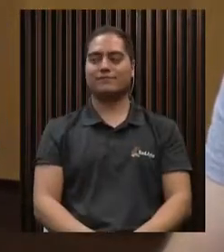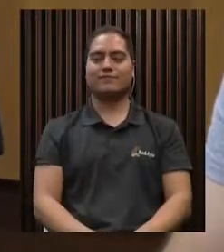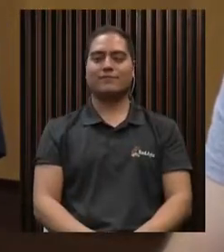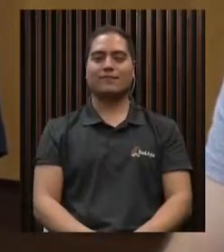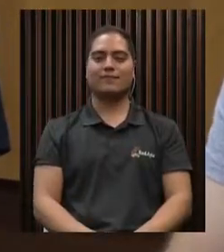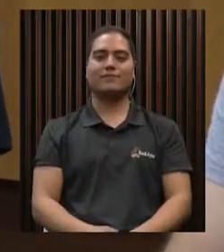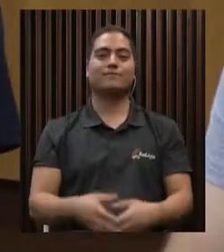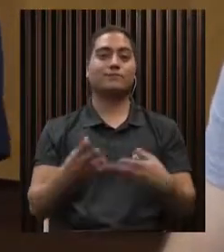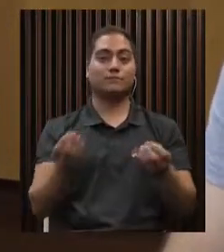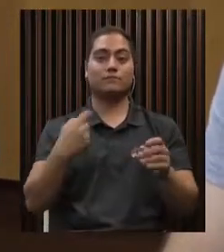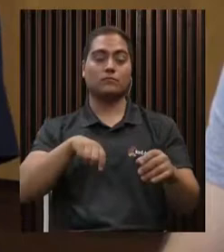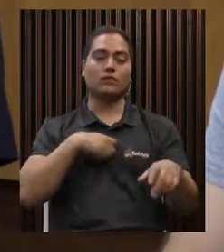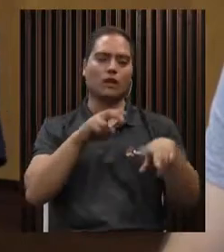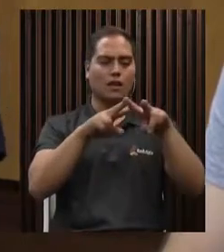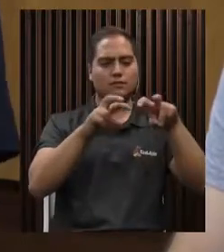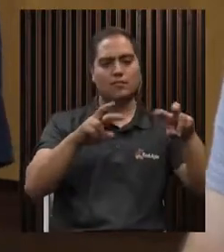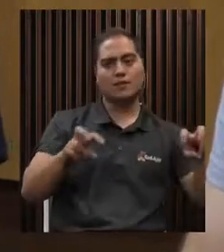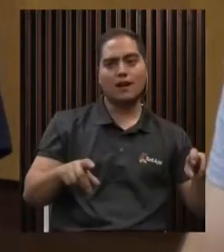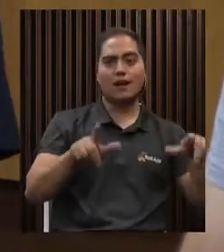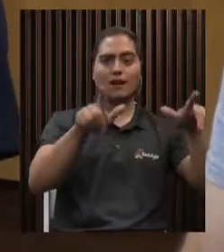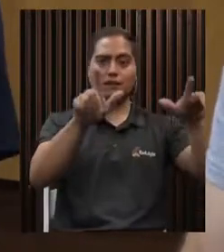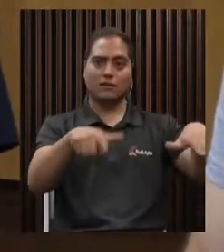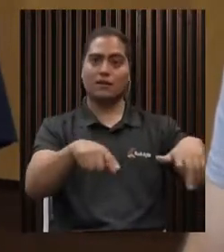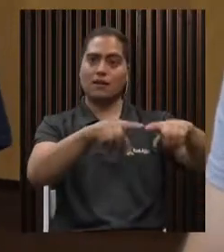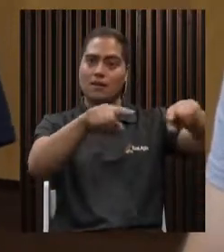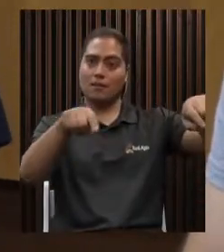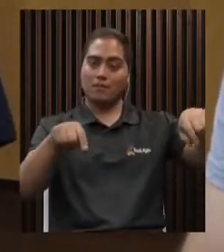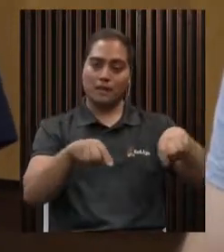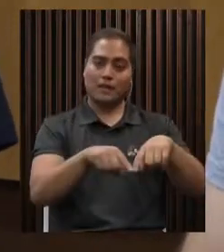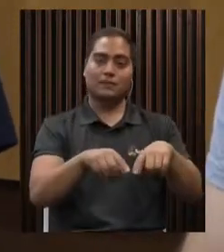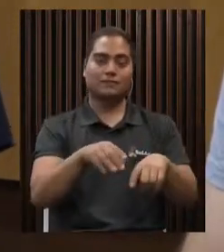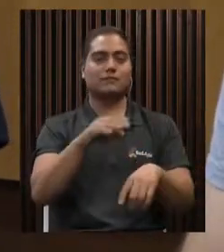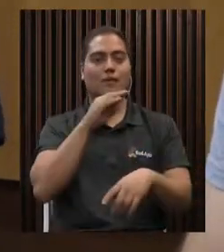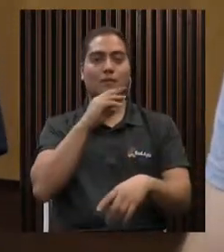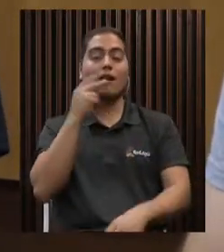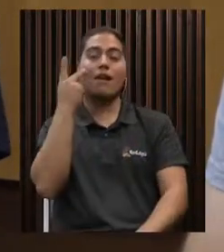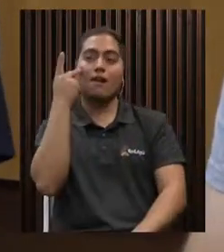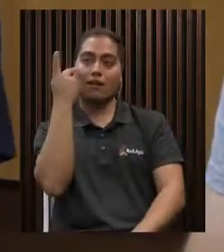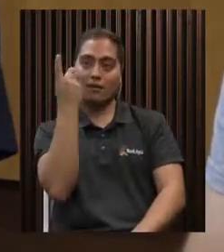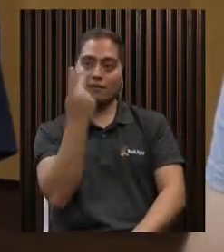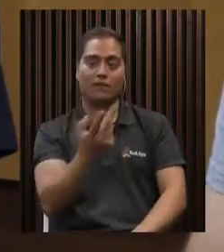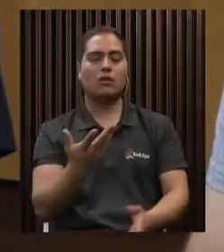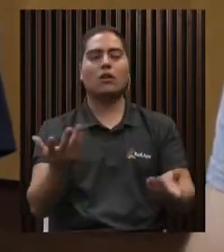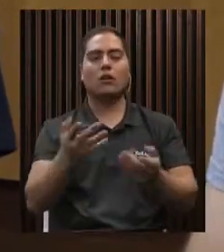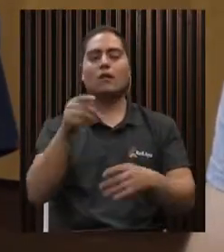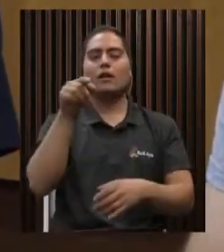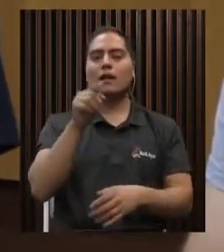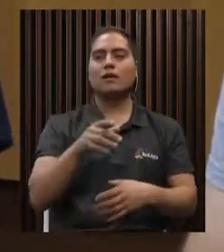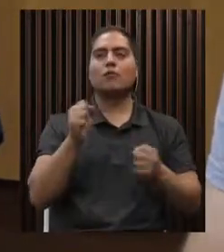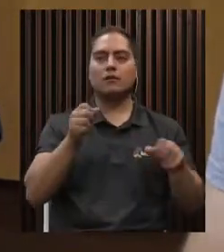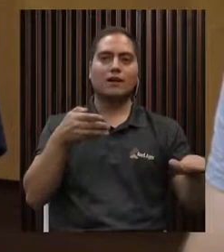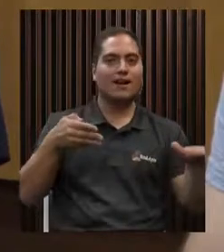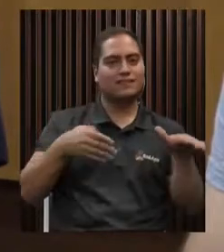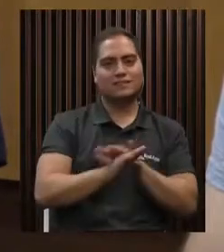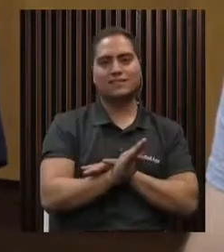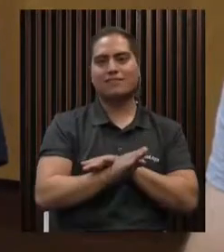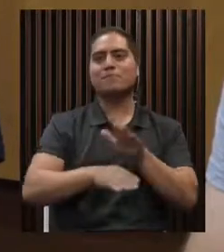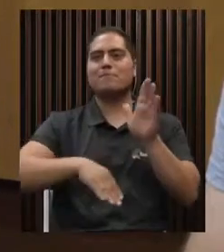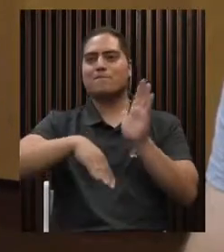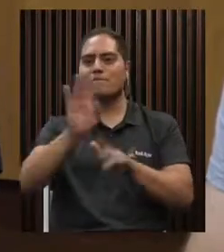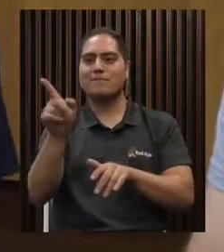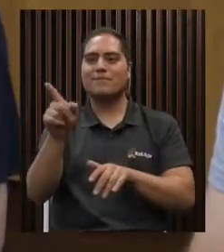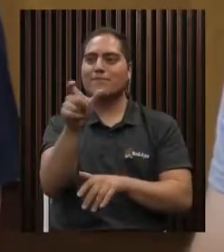Para examinando los espacios y viendo cómo estos pueden ser más accesibles para las personas y también tratando